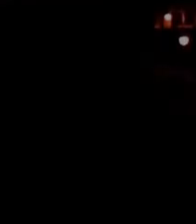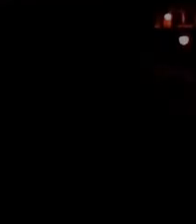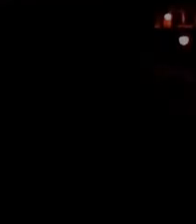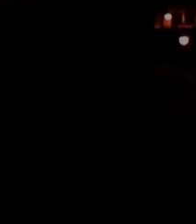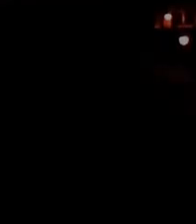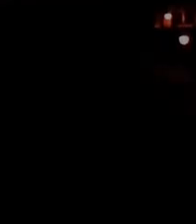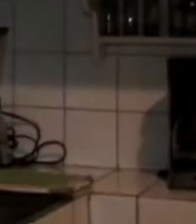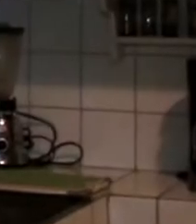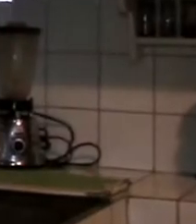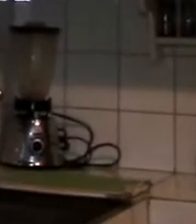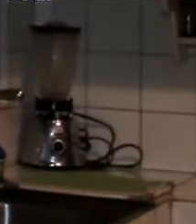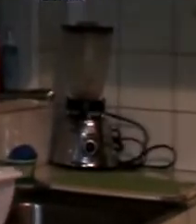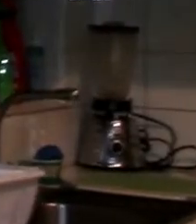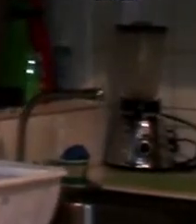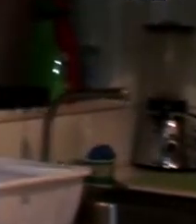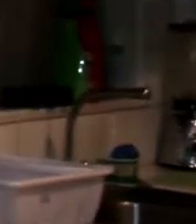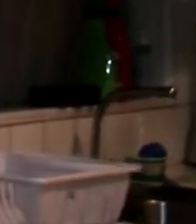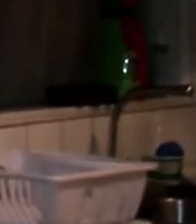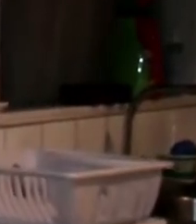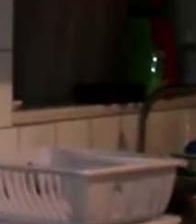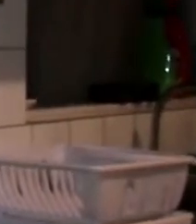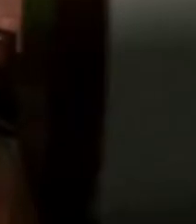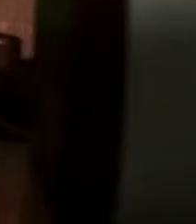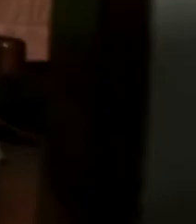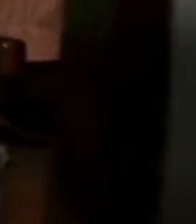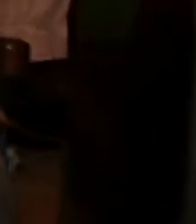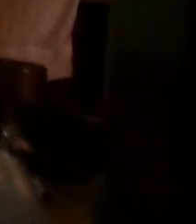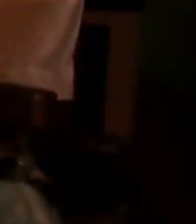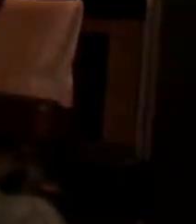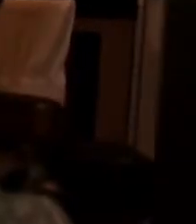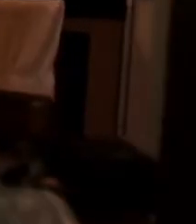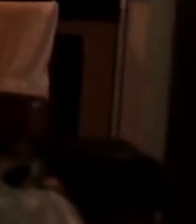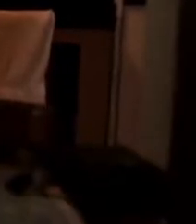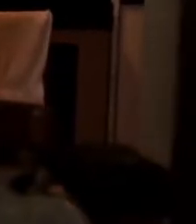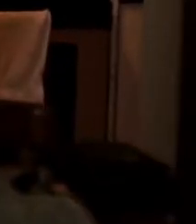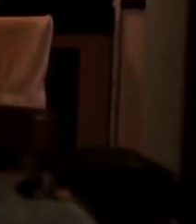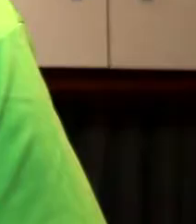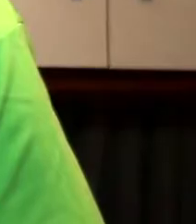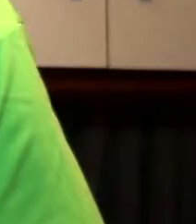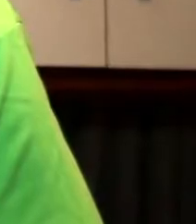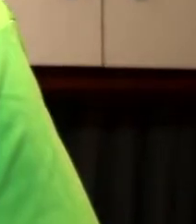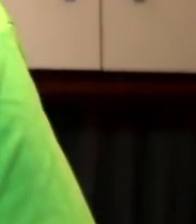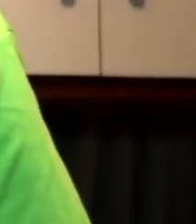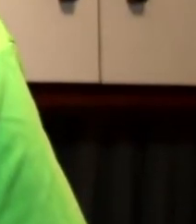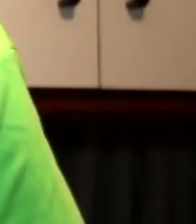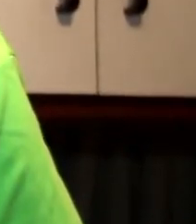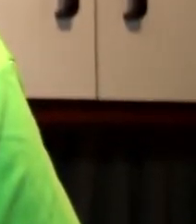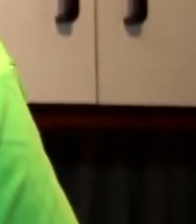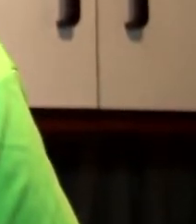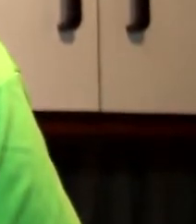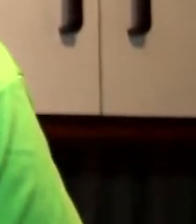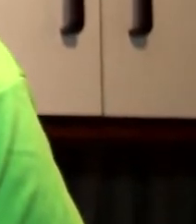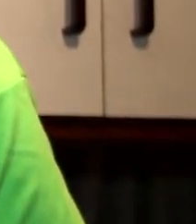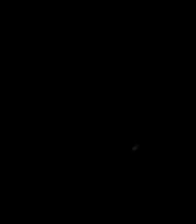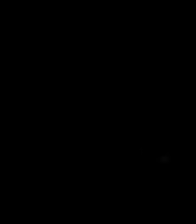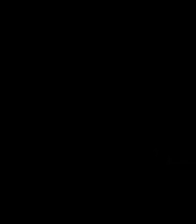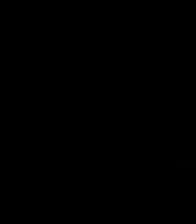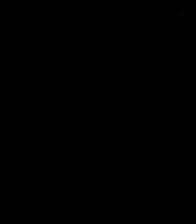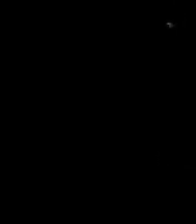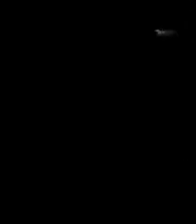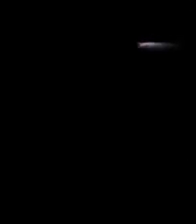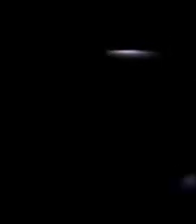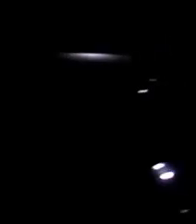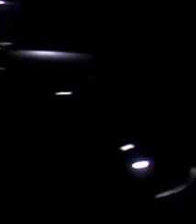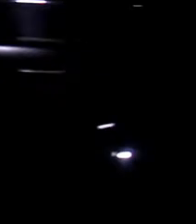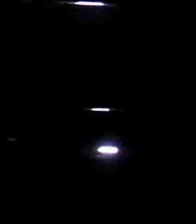Tengo un pequeño dolor en una rodilla. Sí ha venido incrementándose el dolor. Entonces, probablemente voy a tener que visitar un médico.